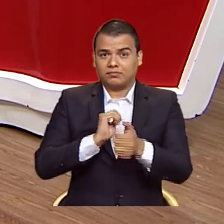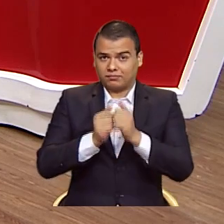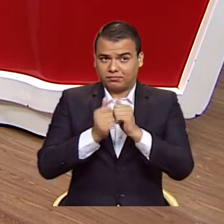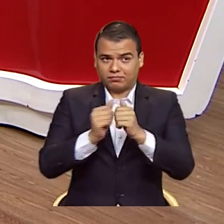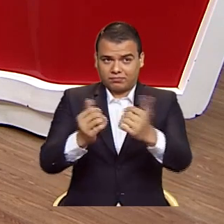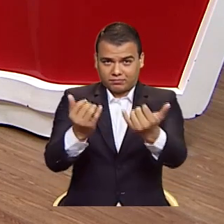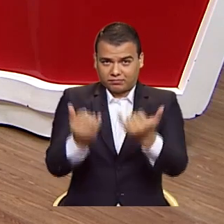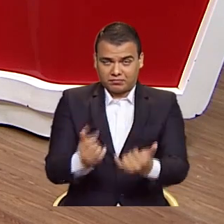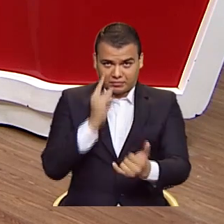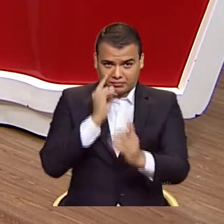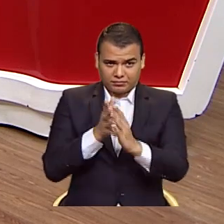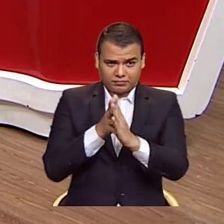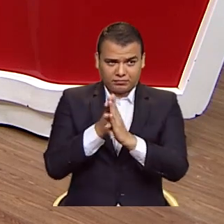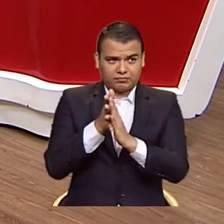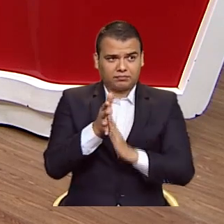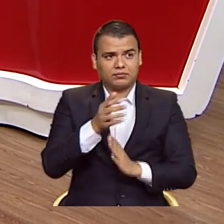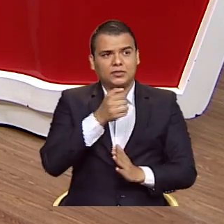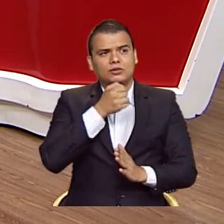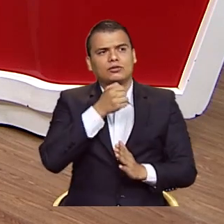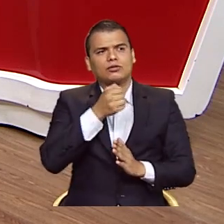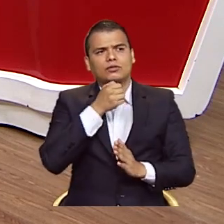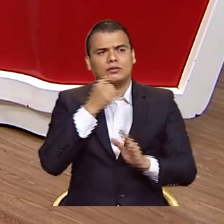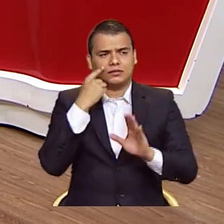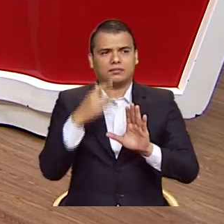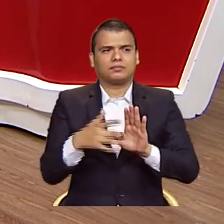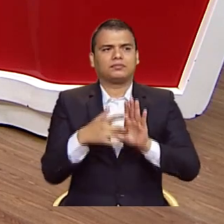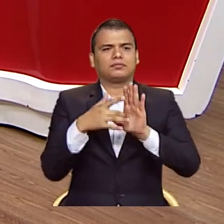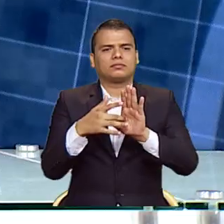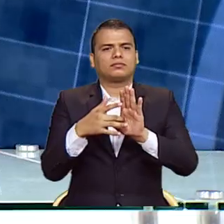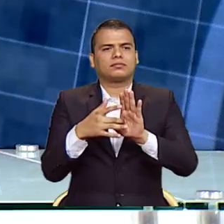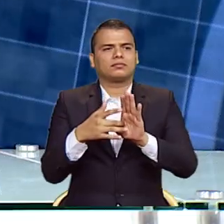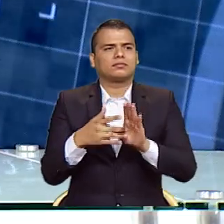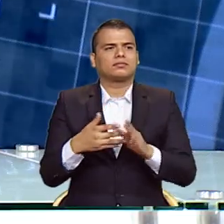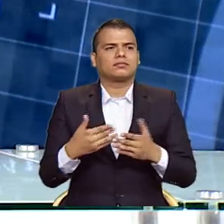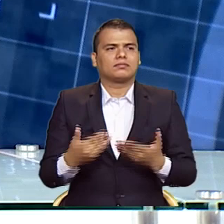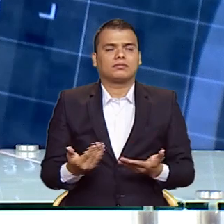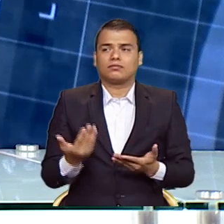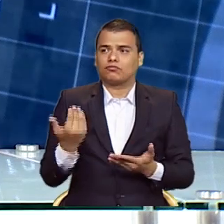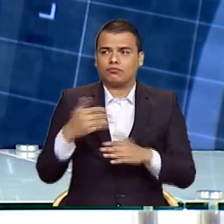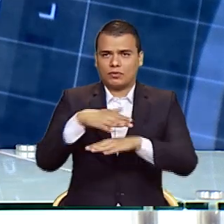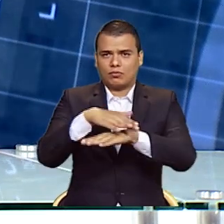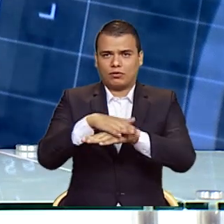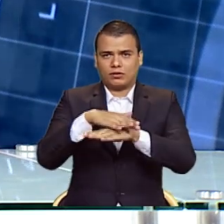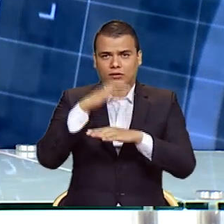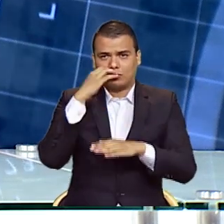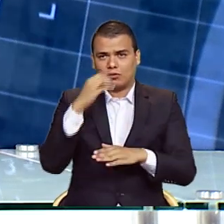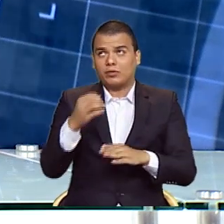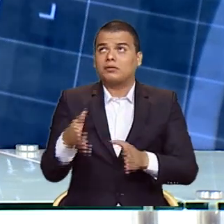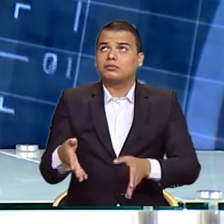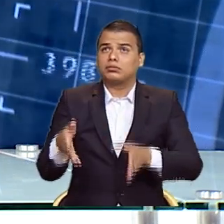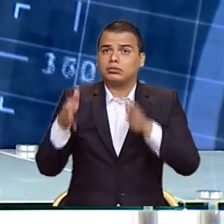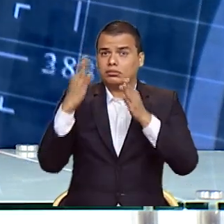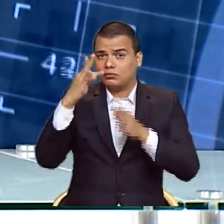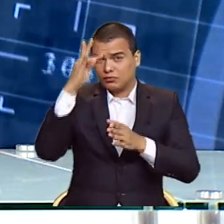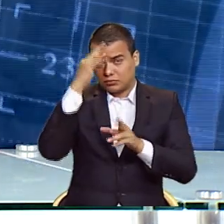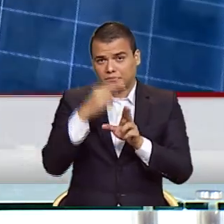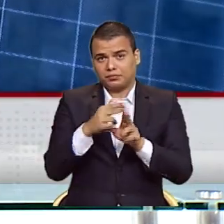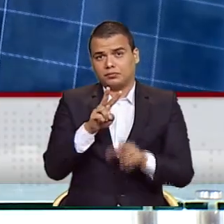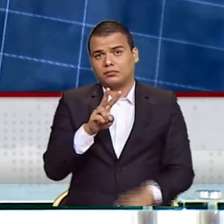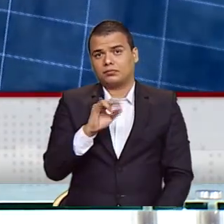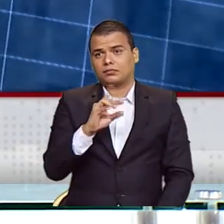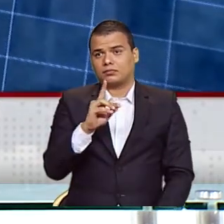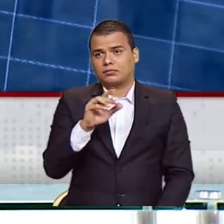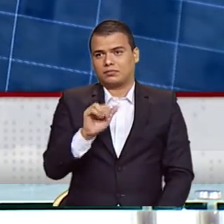Pasamos a la información general con los hechos que ocurren en la región, entre ellos la muerte en horas de la tarde de un hombre que cayó del octavo piso del denominado